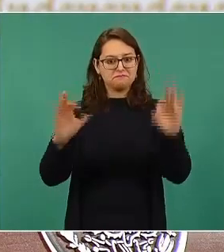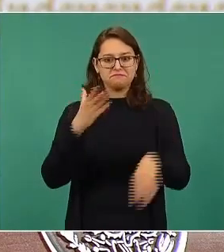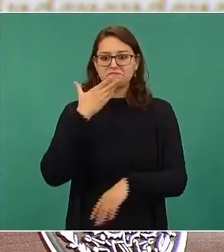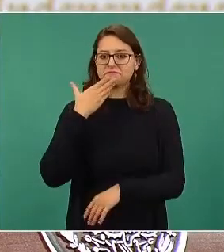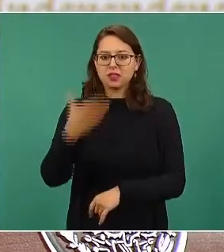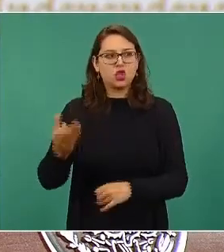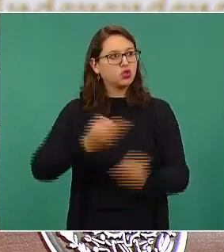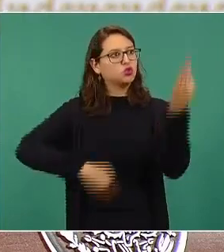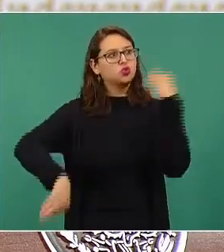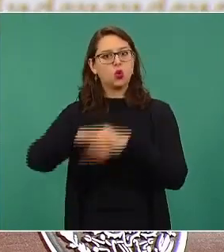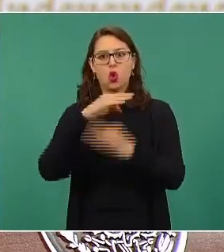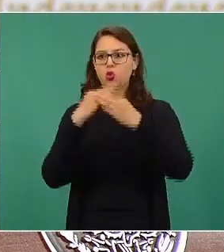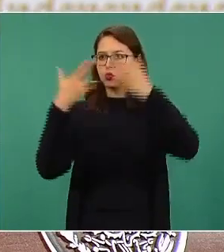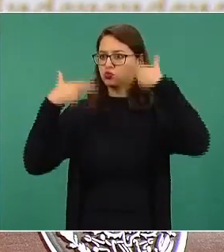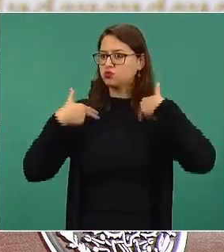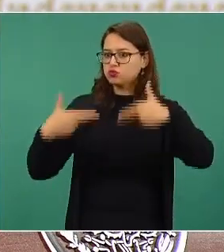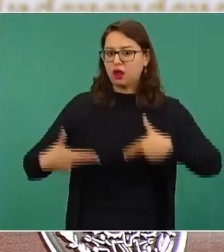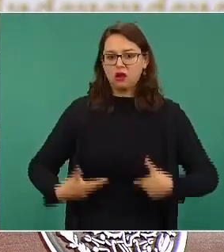todos,